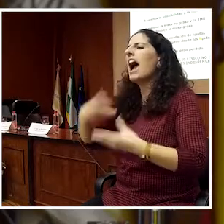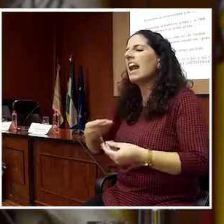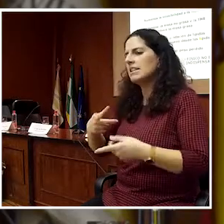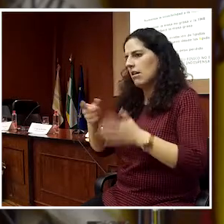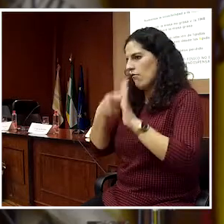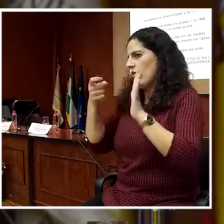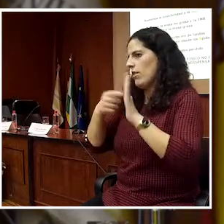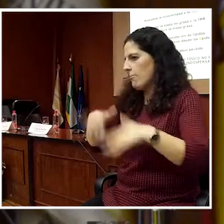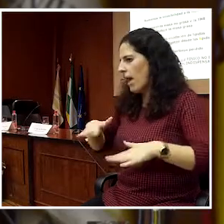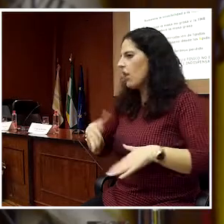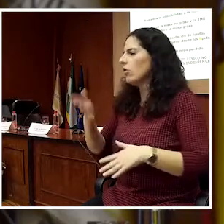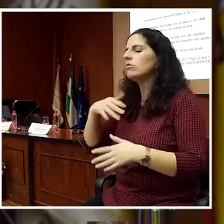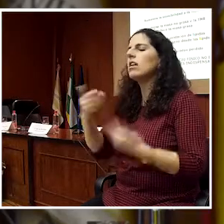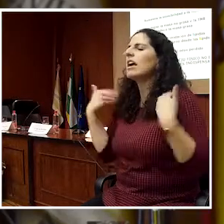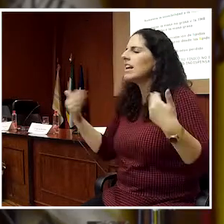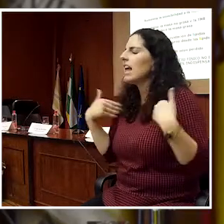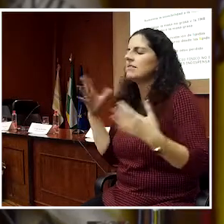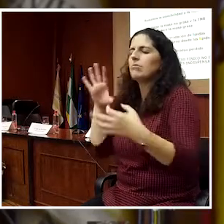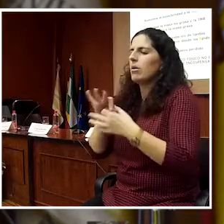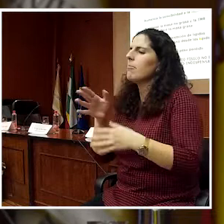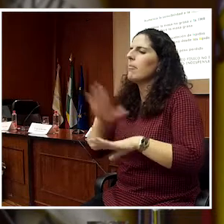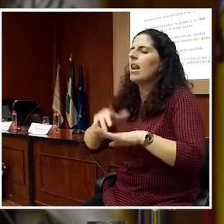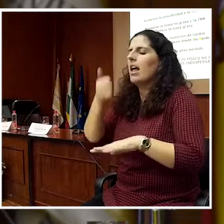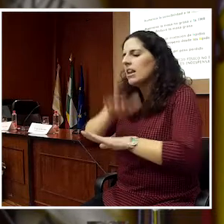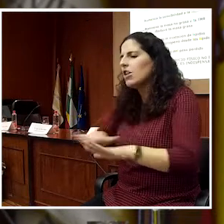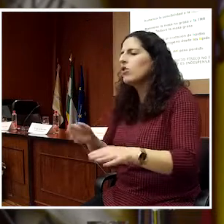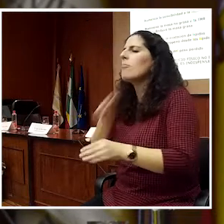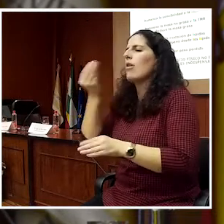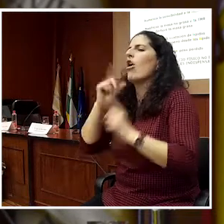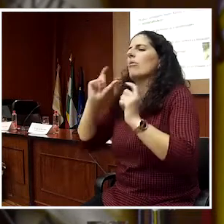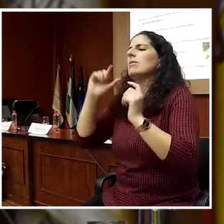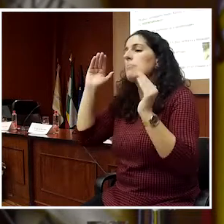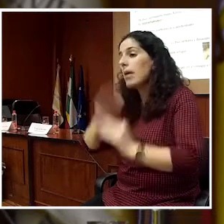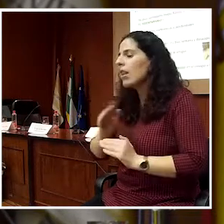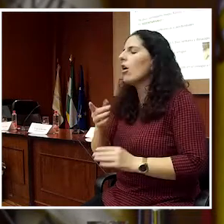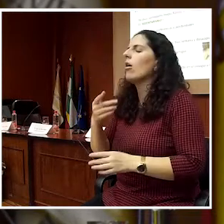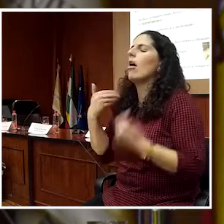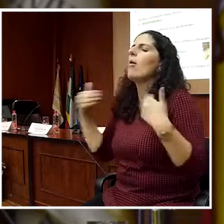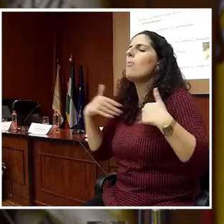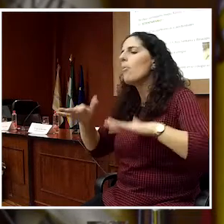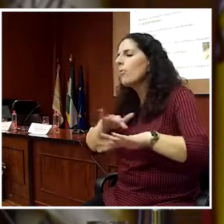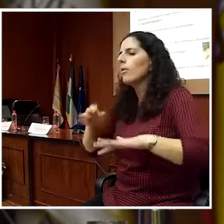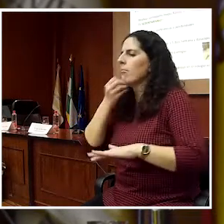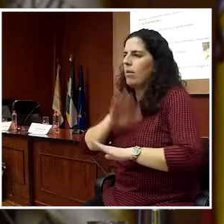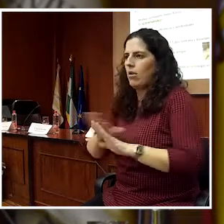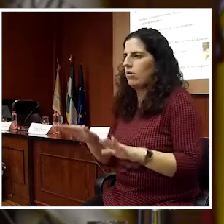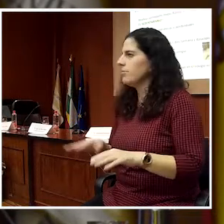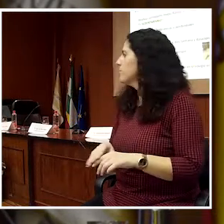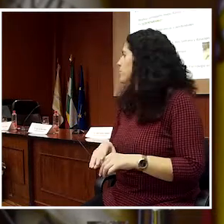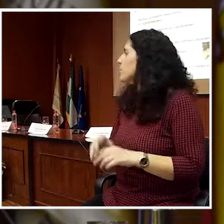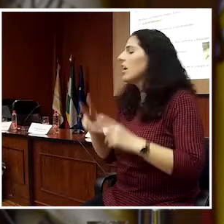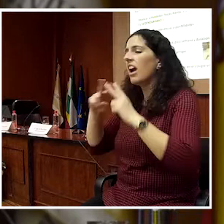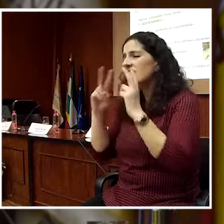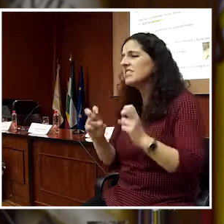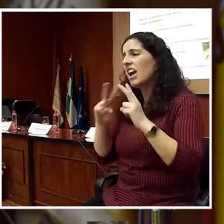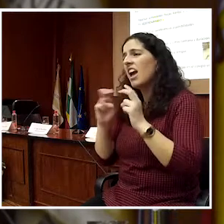es fundamental que lo asociemos siempre a una educación en hábitos de alimentación. Tenemos que evitar el